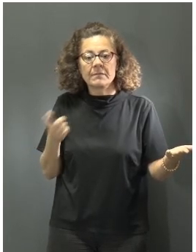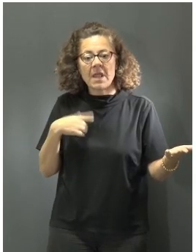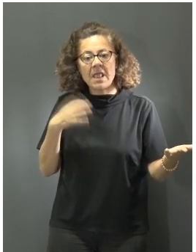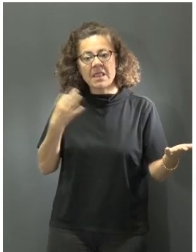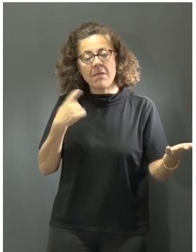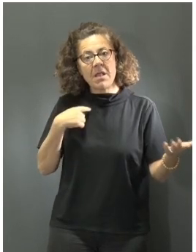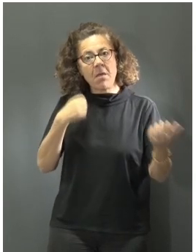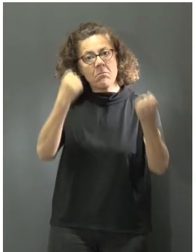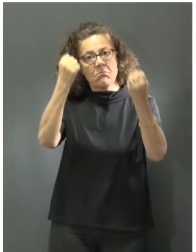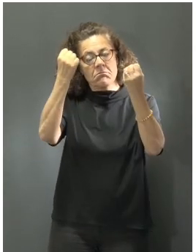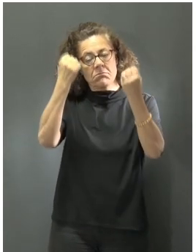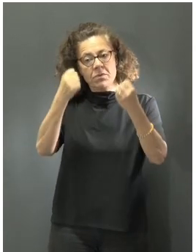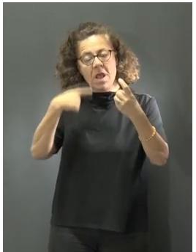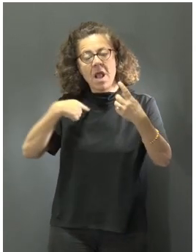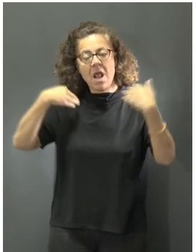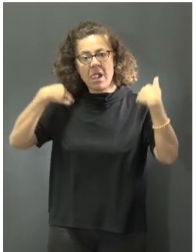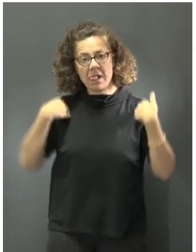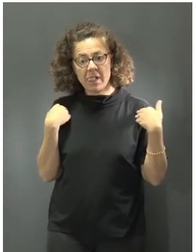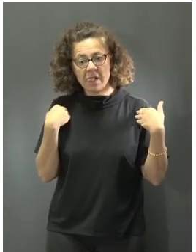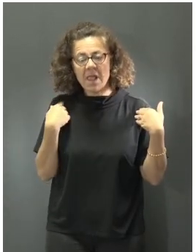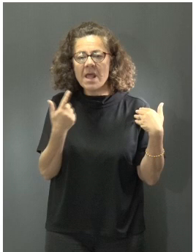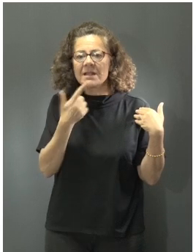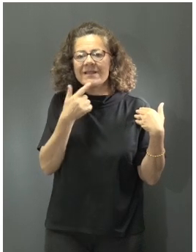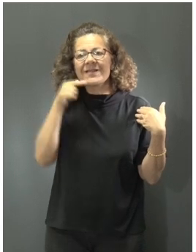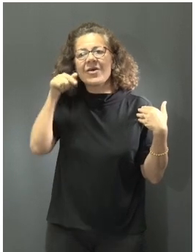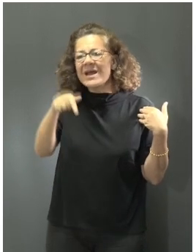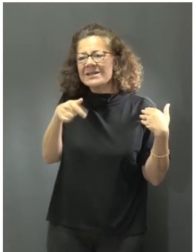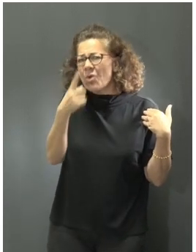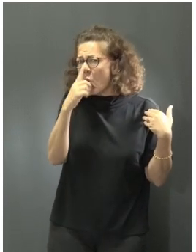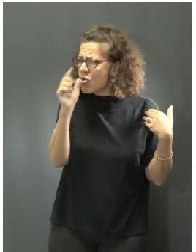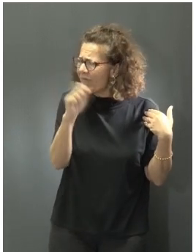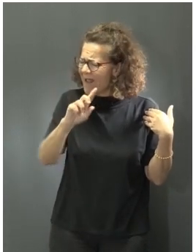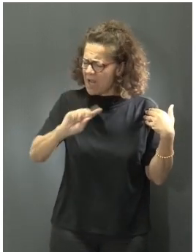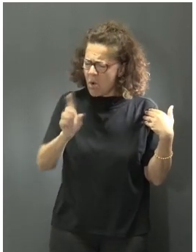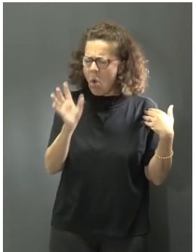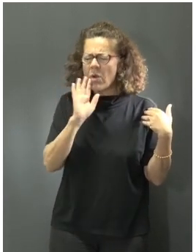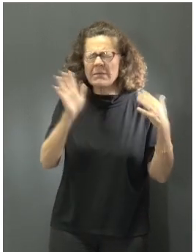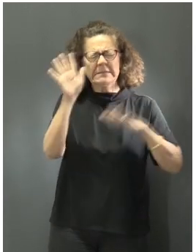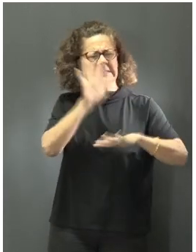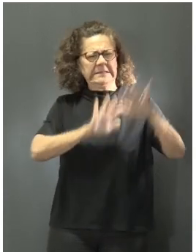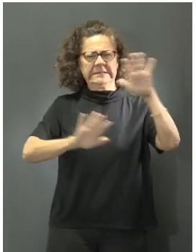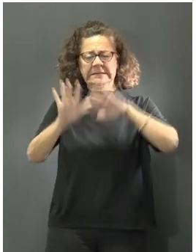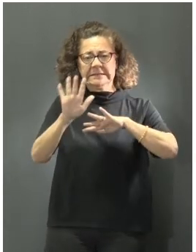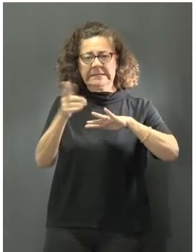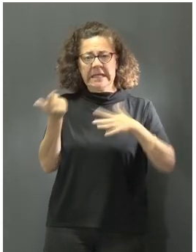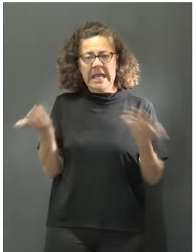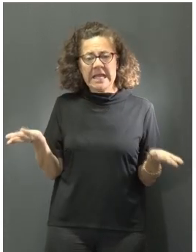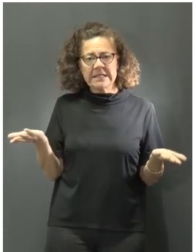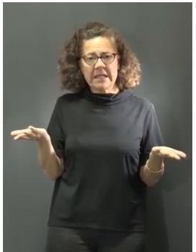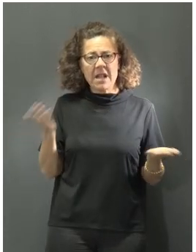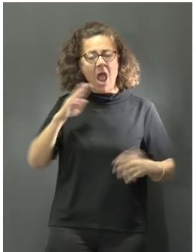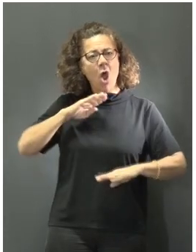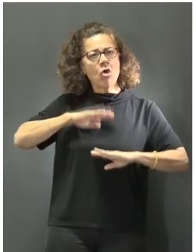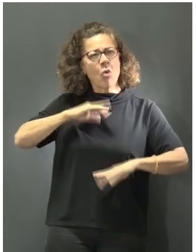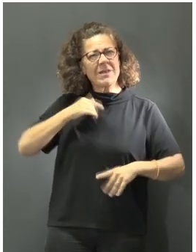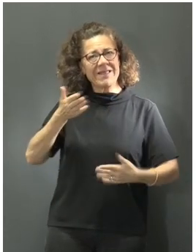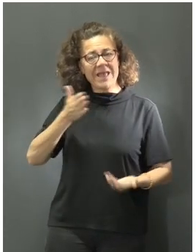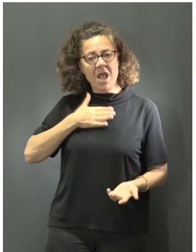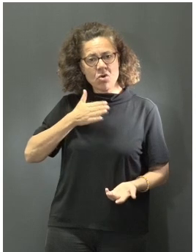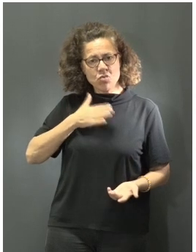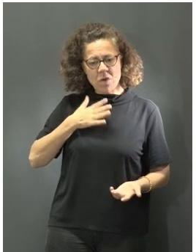organismo competente a decir, a ver, que es que no es que esto no valga o que esté confundiendo, es que la competencia de señalizar la vía pública es